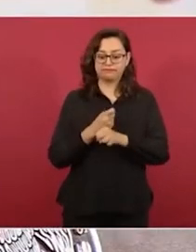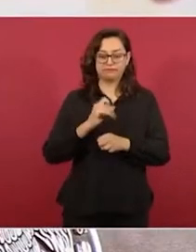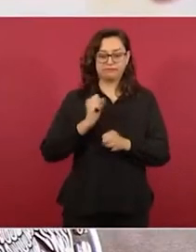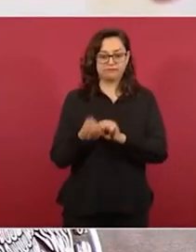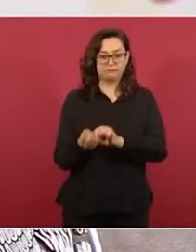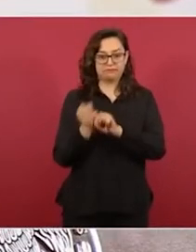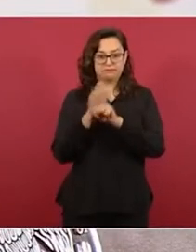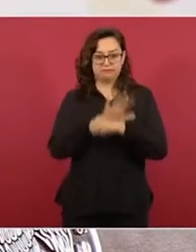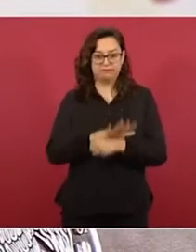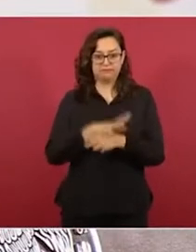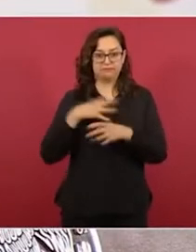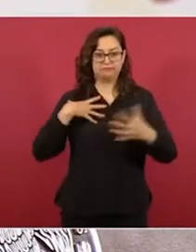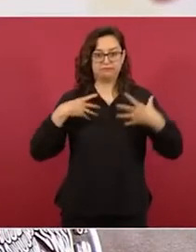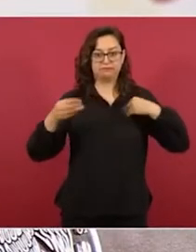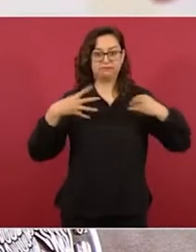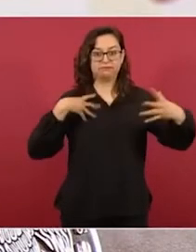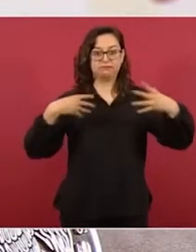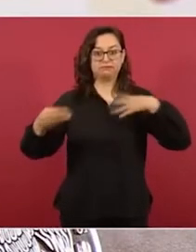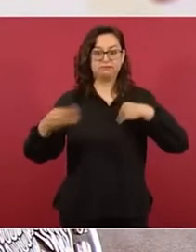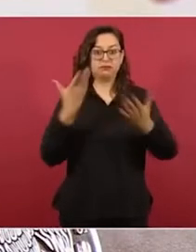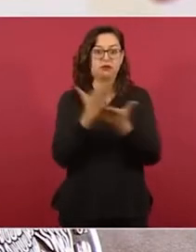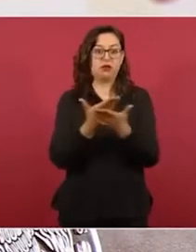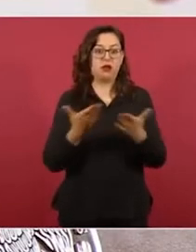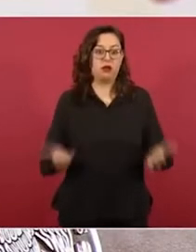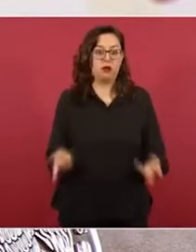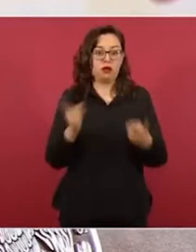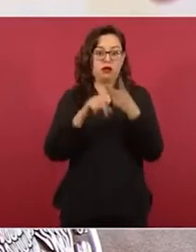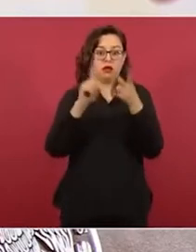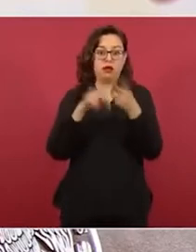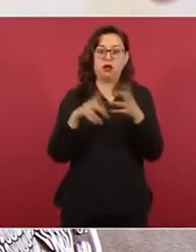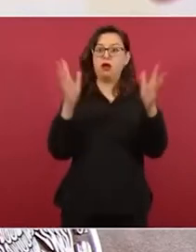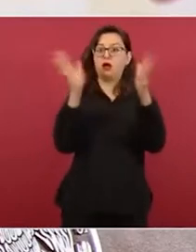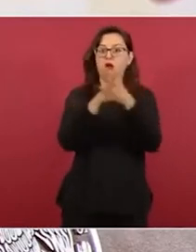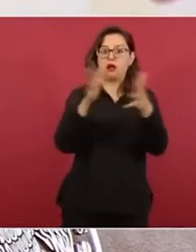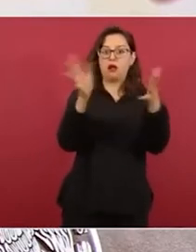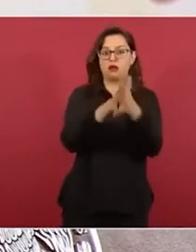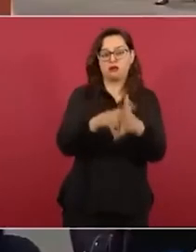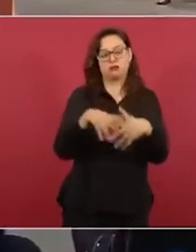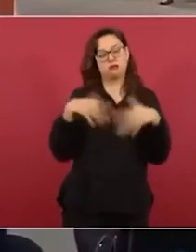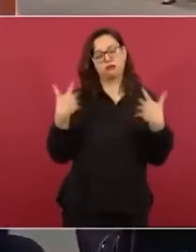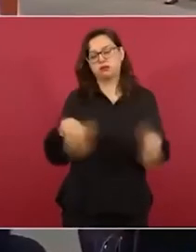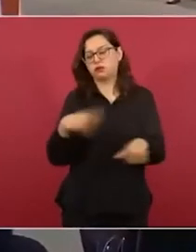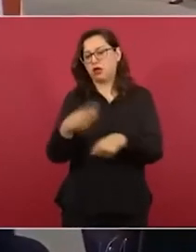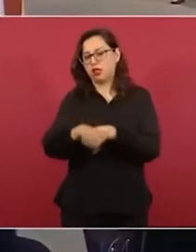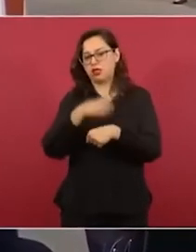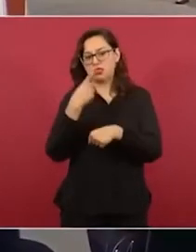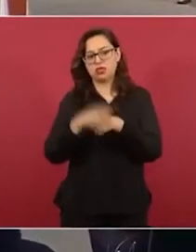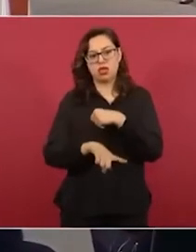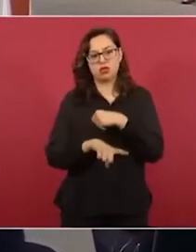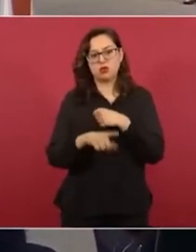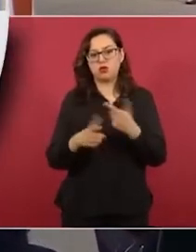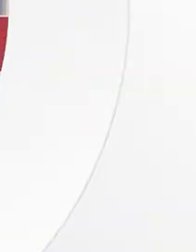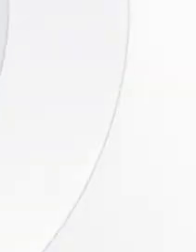la guerra, y esto afectó mucho el mercado